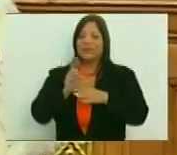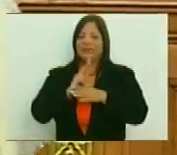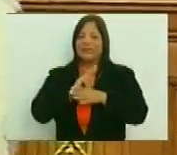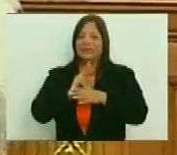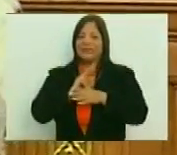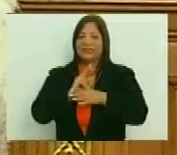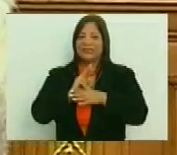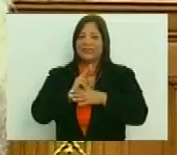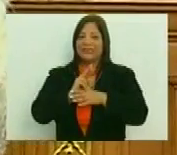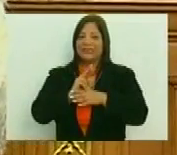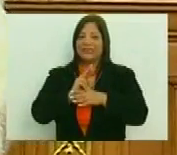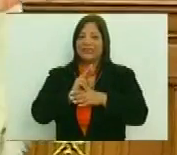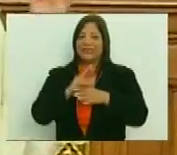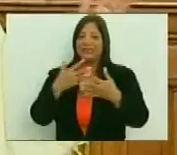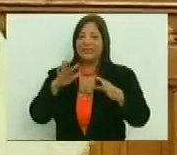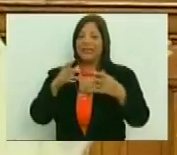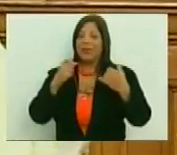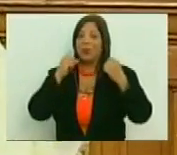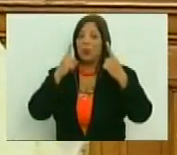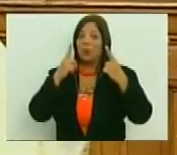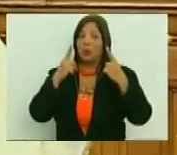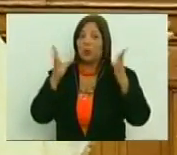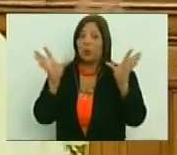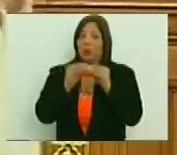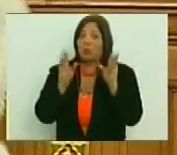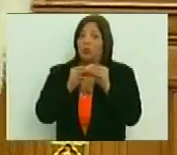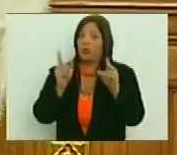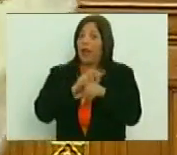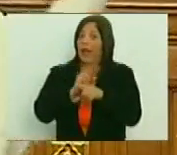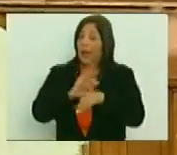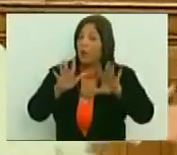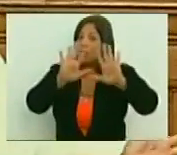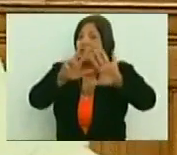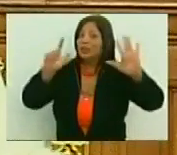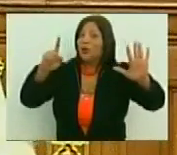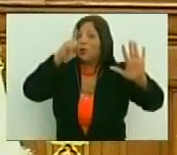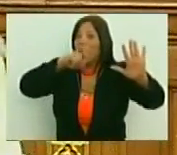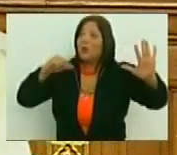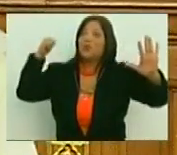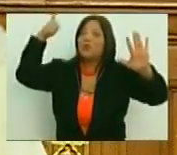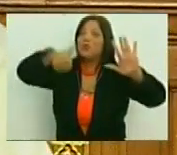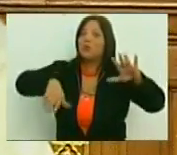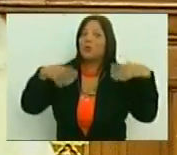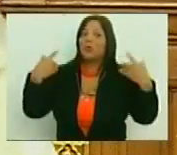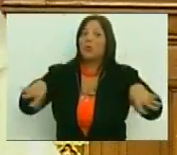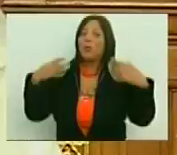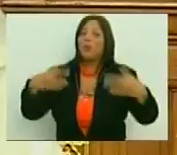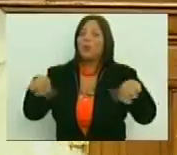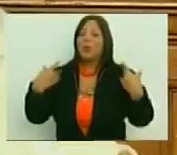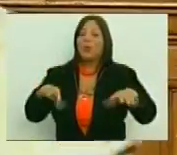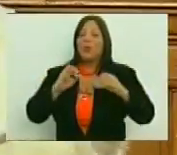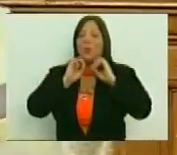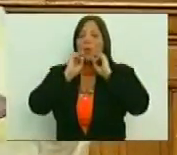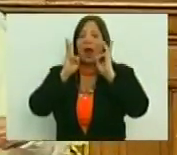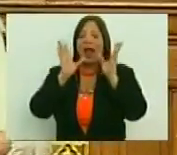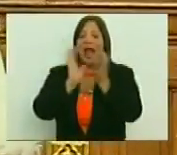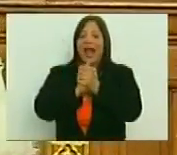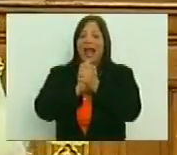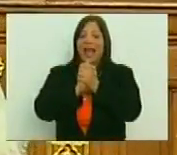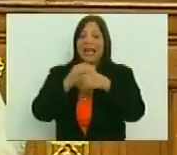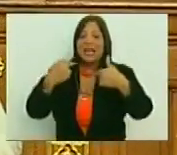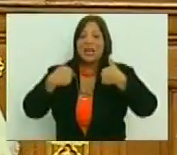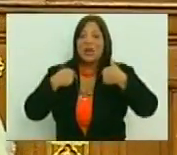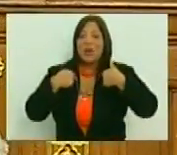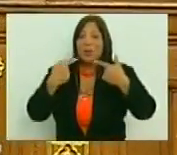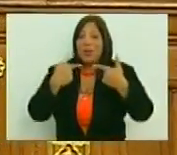Menos mal que dieron por escrito, porque yo no puedo sintetizar todo. 18 años, imagínate tú. Y los míos